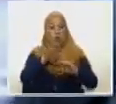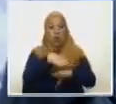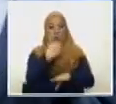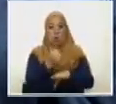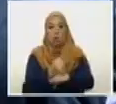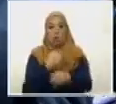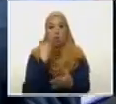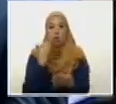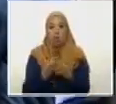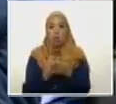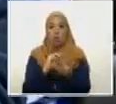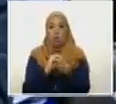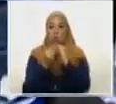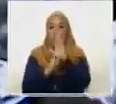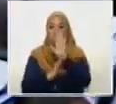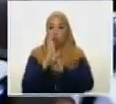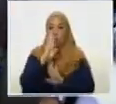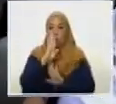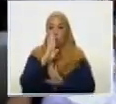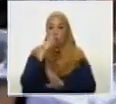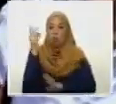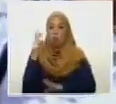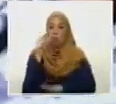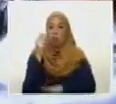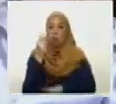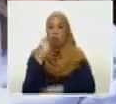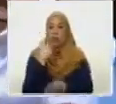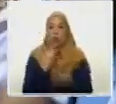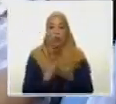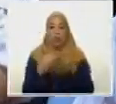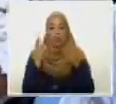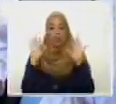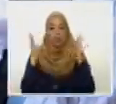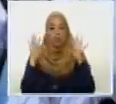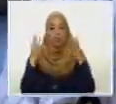en el Programa de Recuperación, Crecimiento y Prosperidad Económica. Muchísimas gracias.